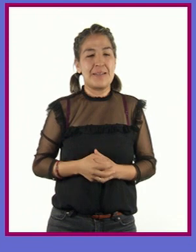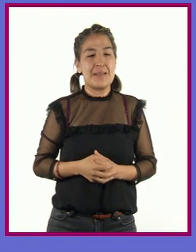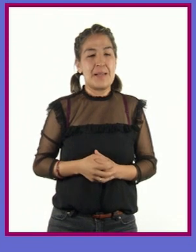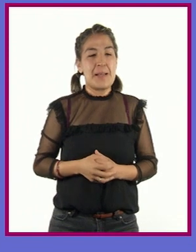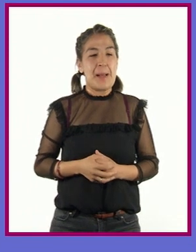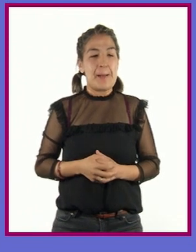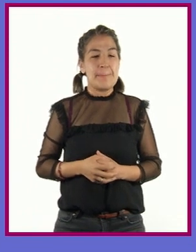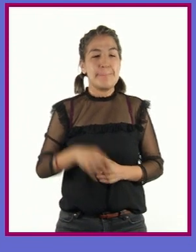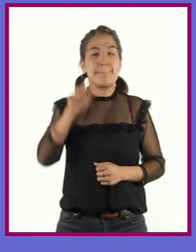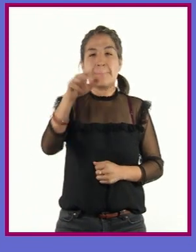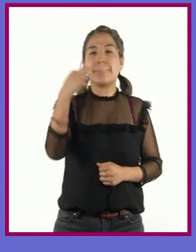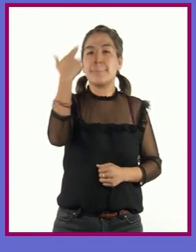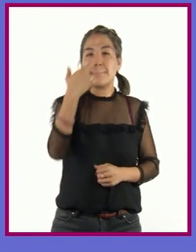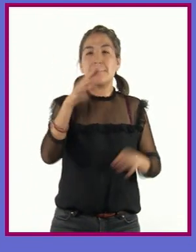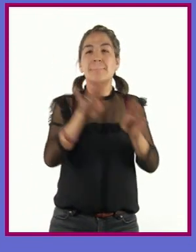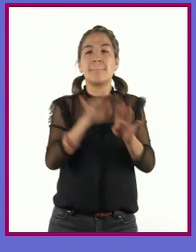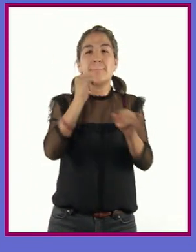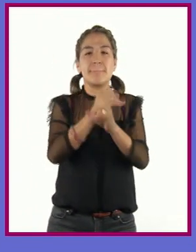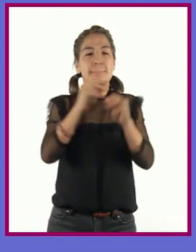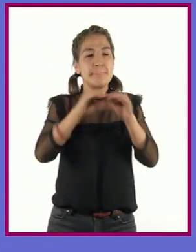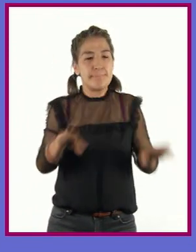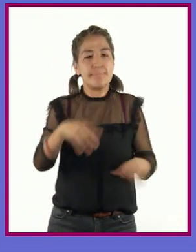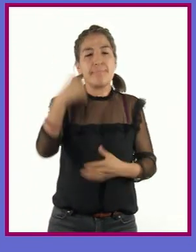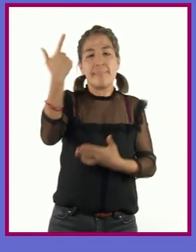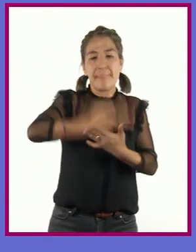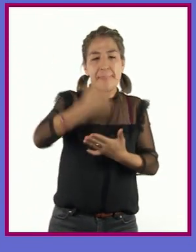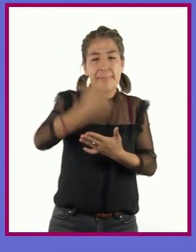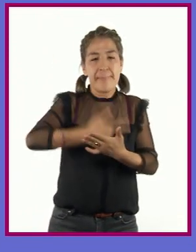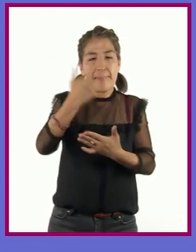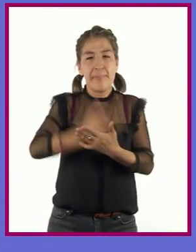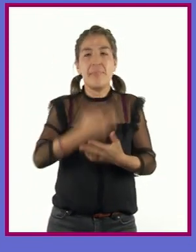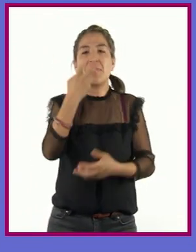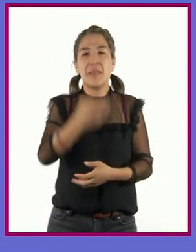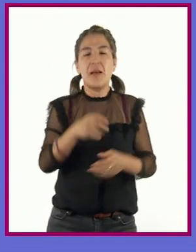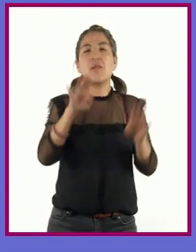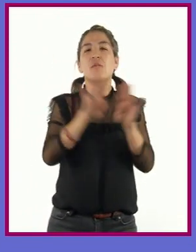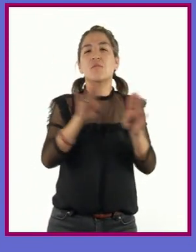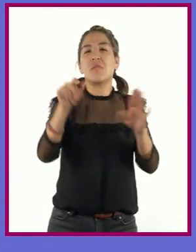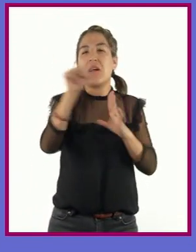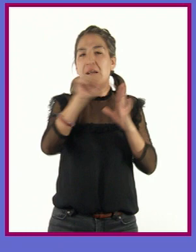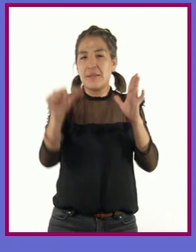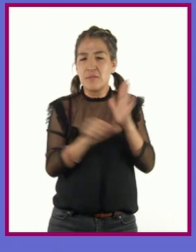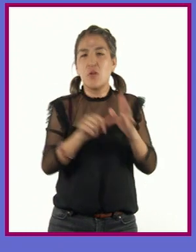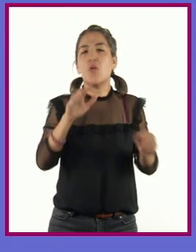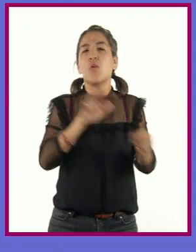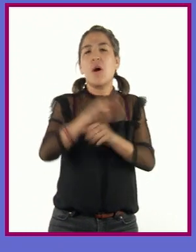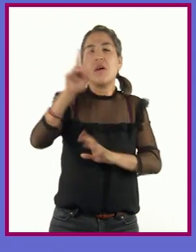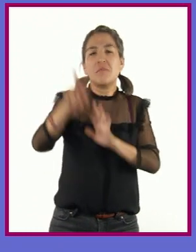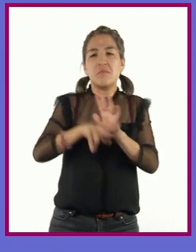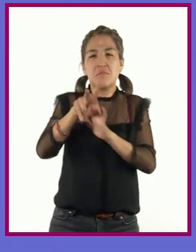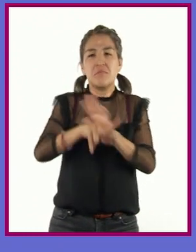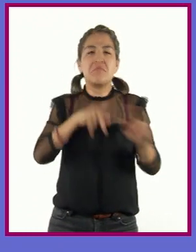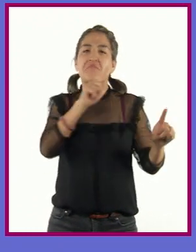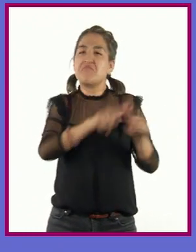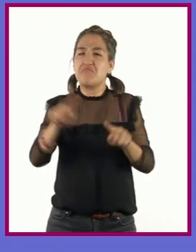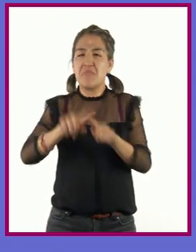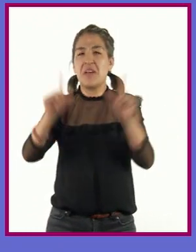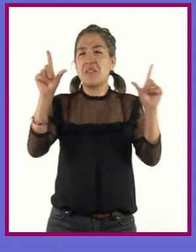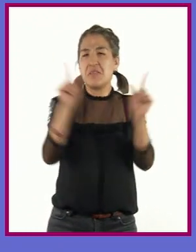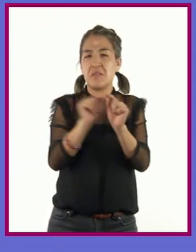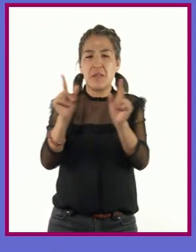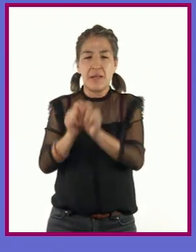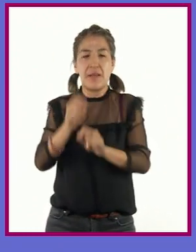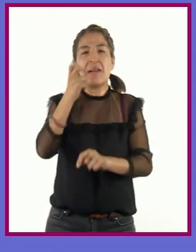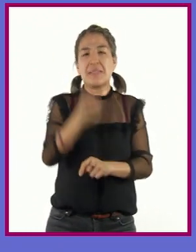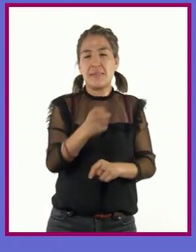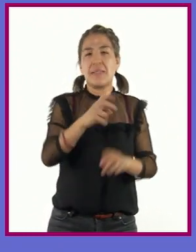Analizar si existen datos como cifras estadísticas, artículos, documentales, entre otros, que